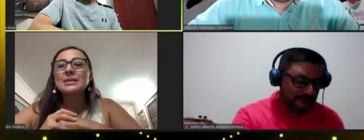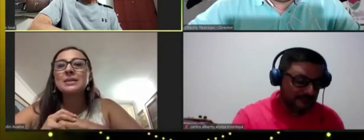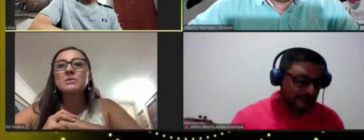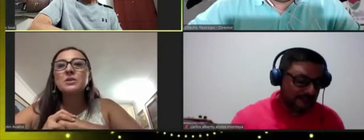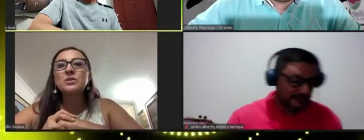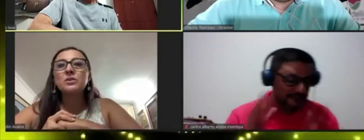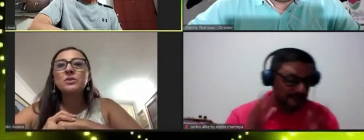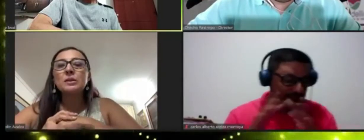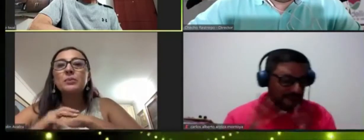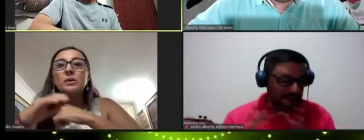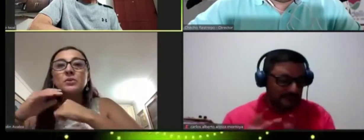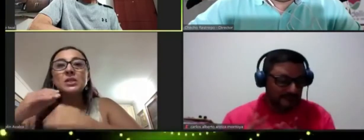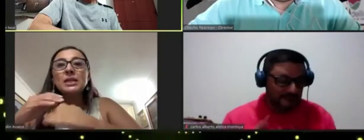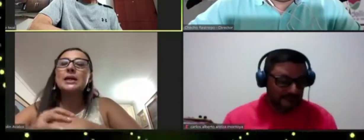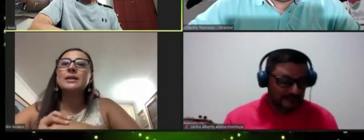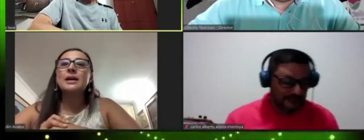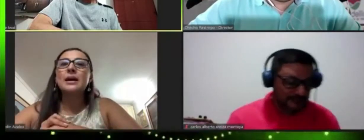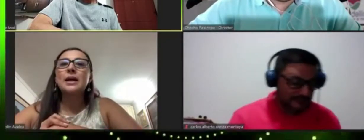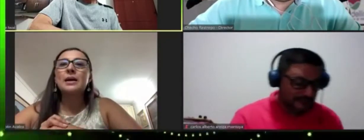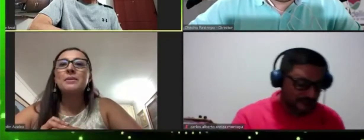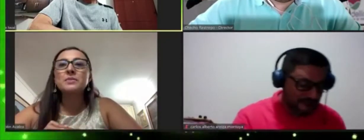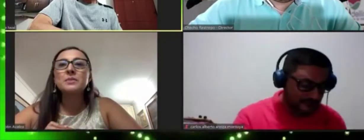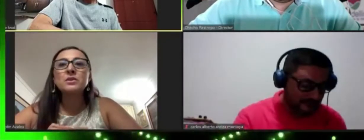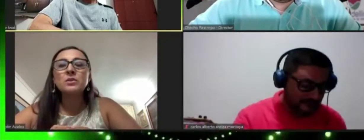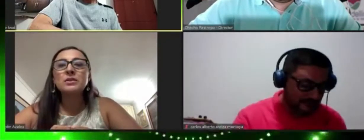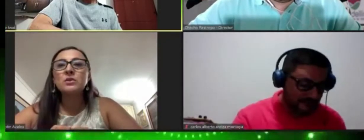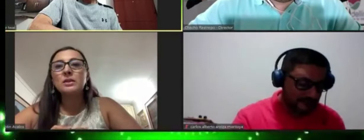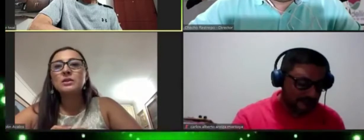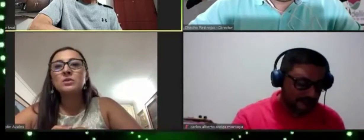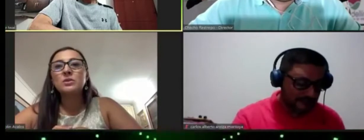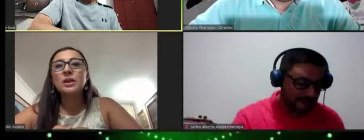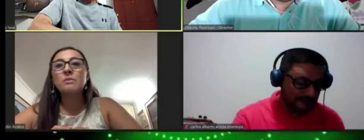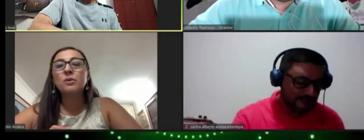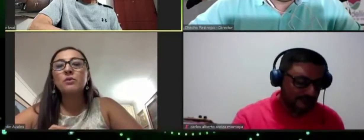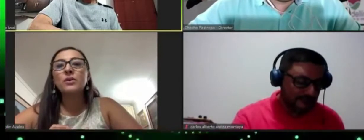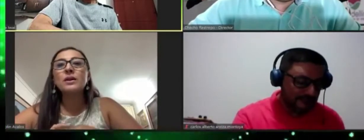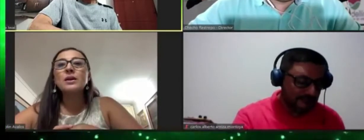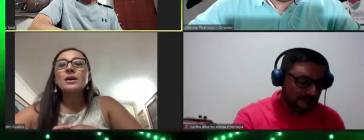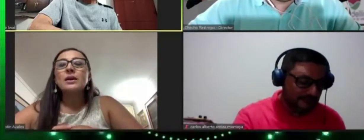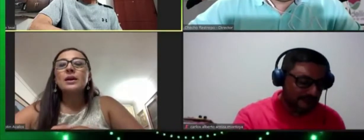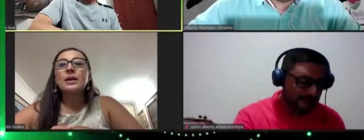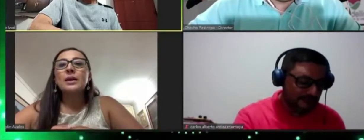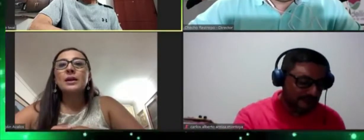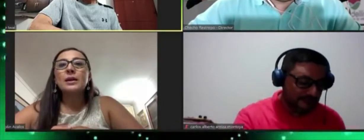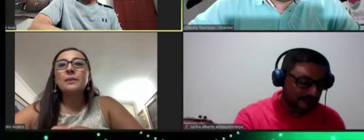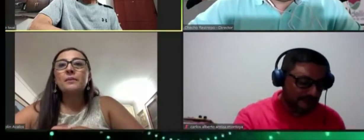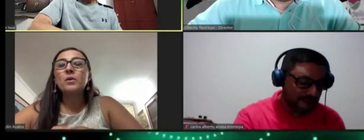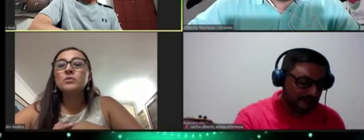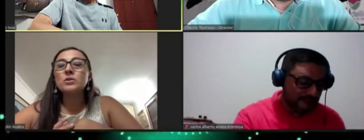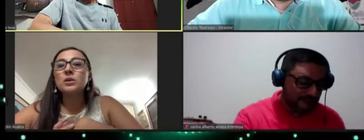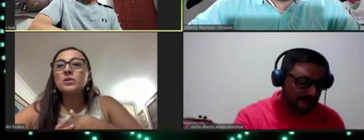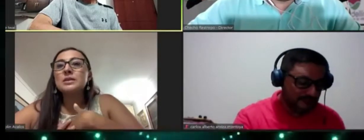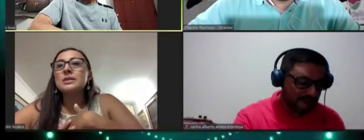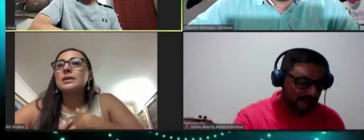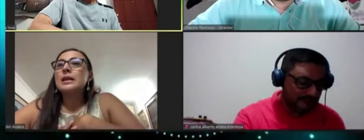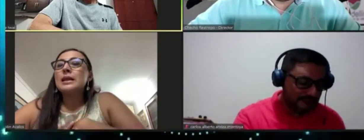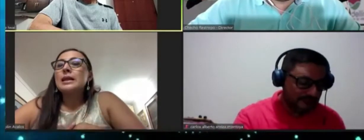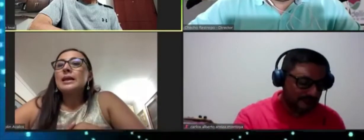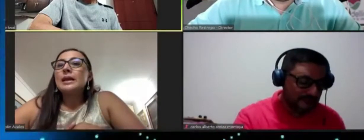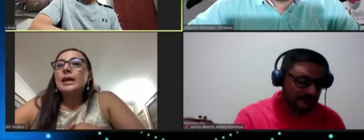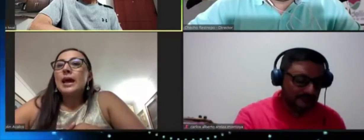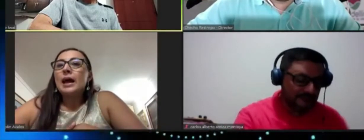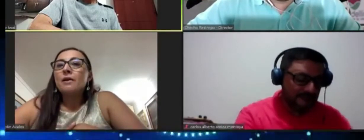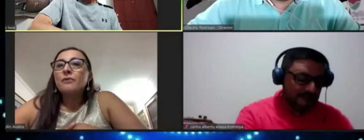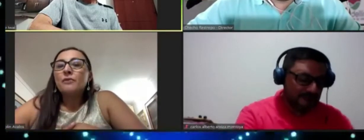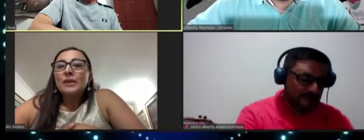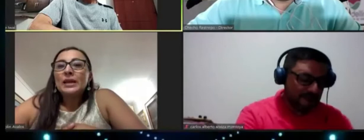esta transmisión, que podamos llegar a más personas con la historia del profe. Como usted lo dice,